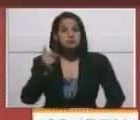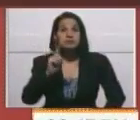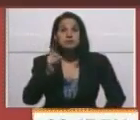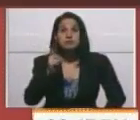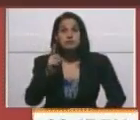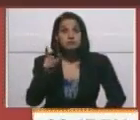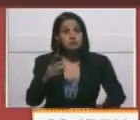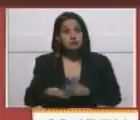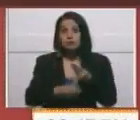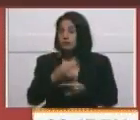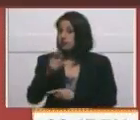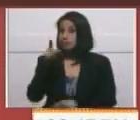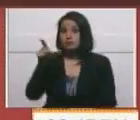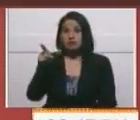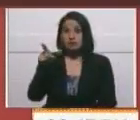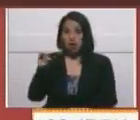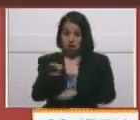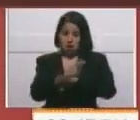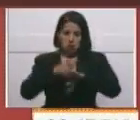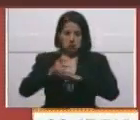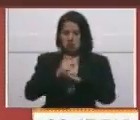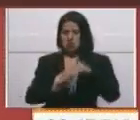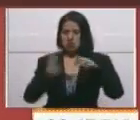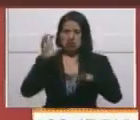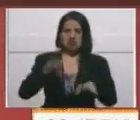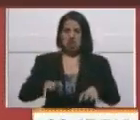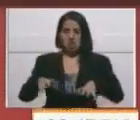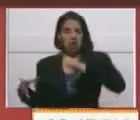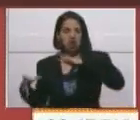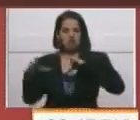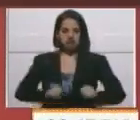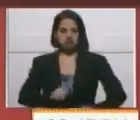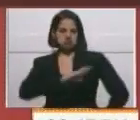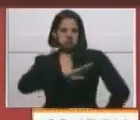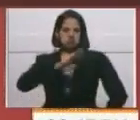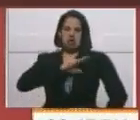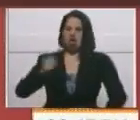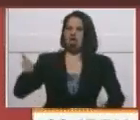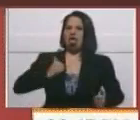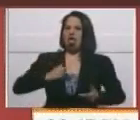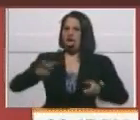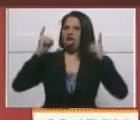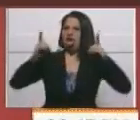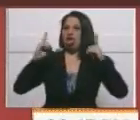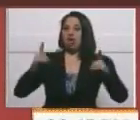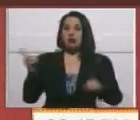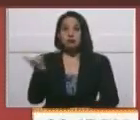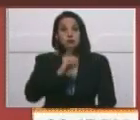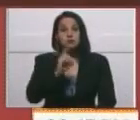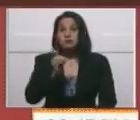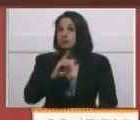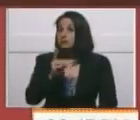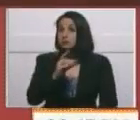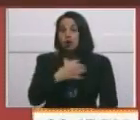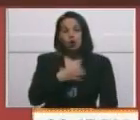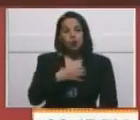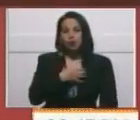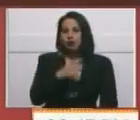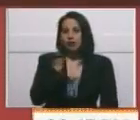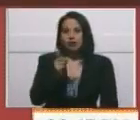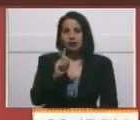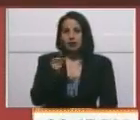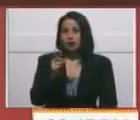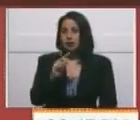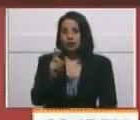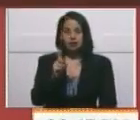así gobernador del estado tal este estado es mío yo aquí lo que me dé la gana no es así no no puede ser así no